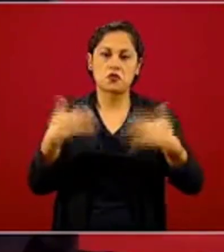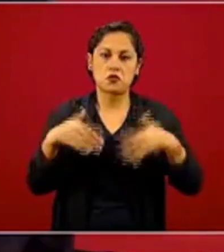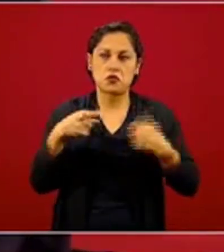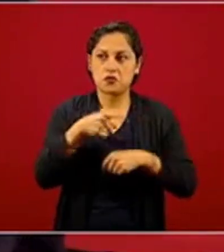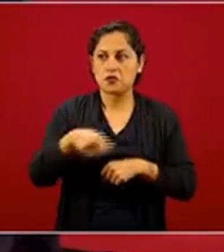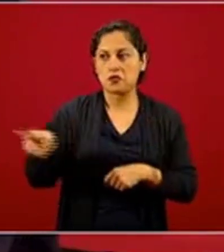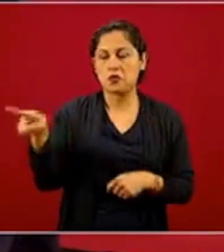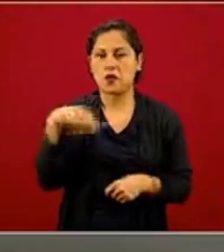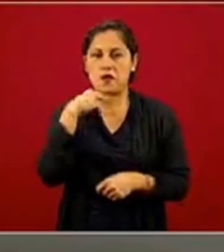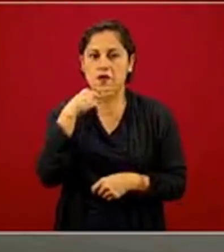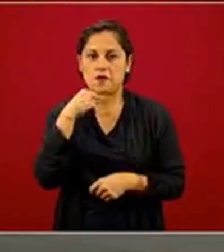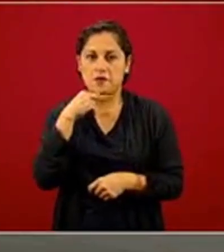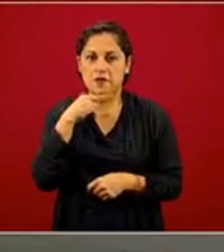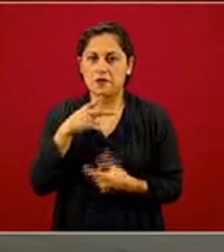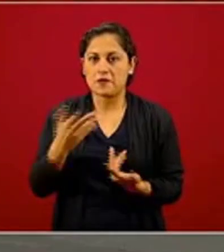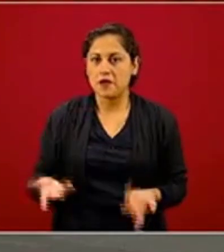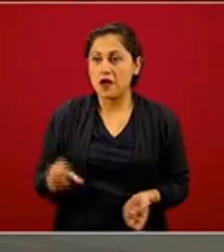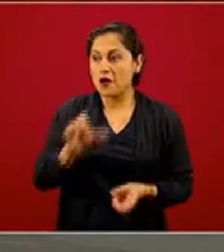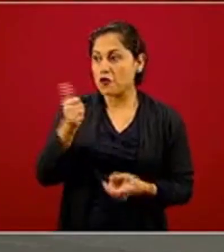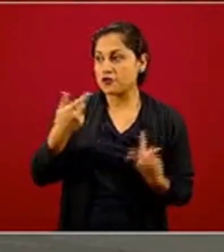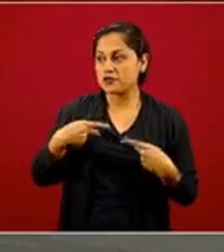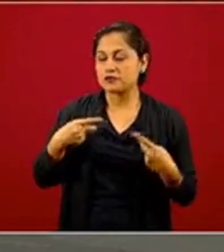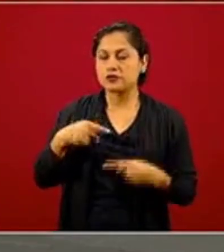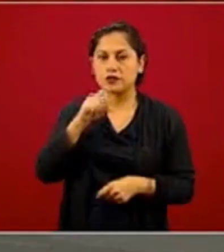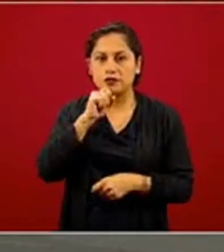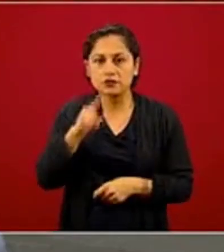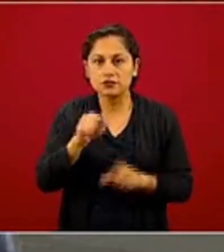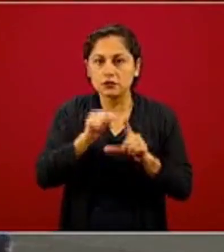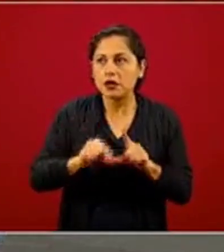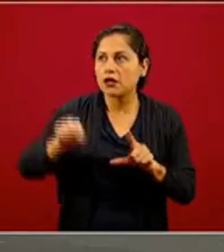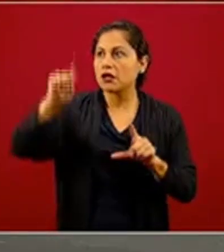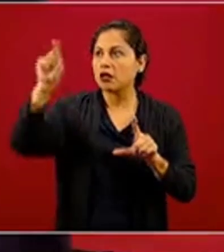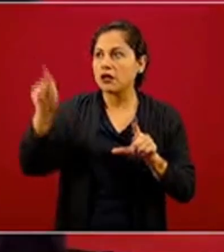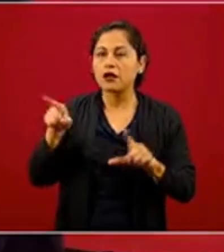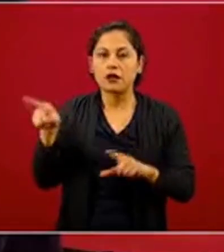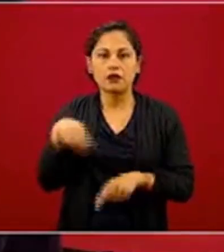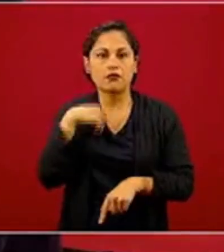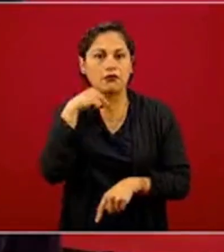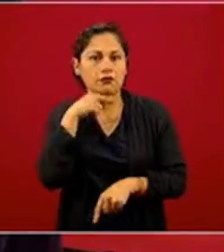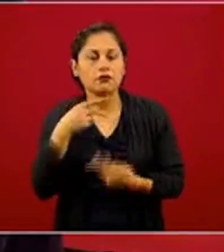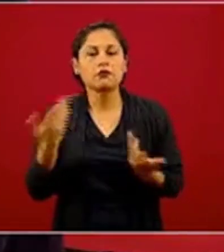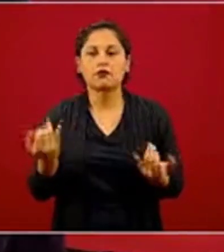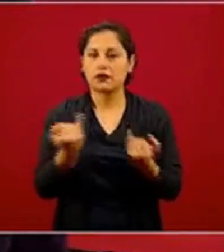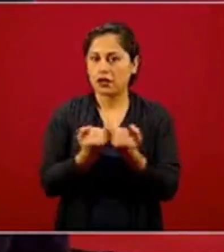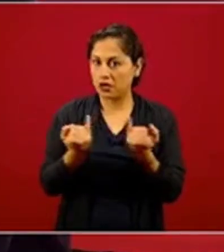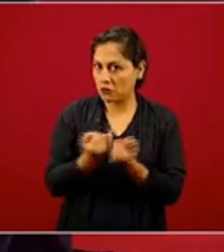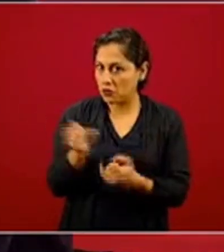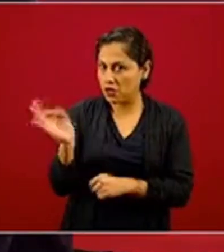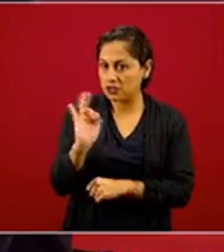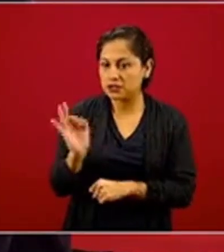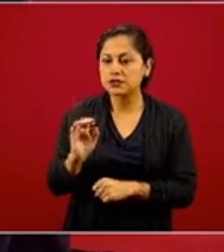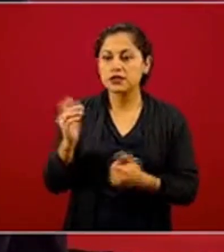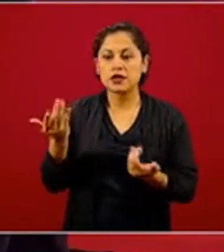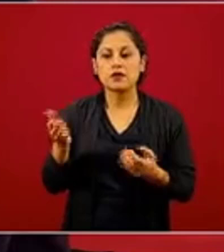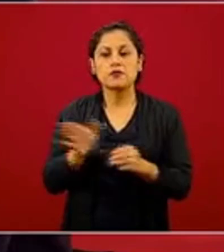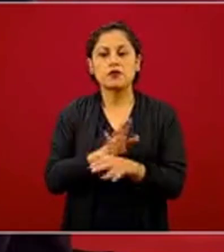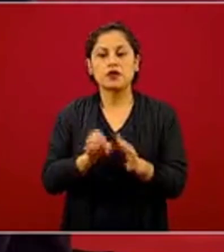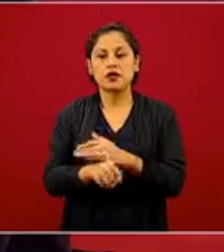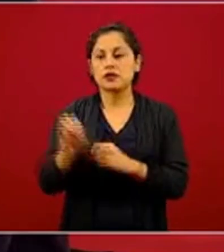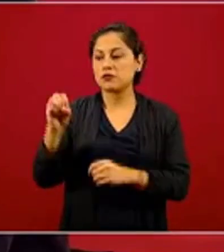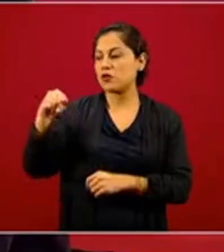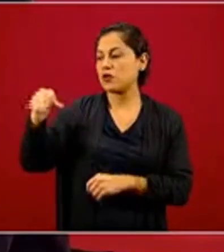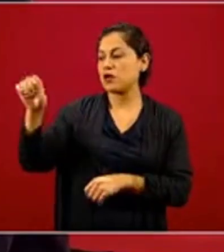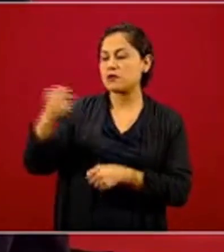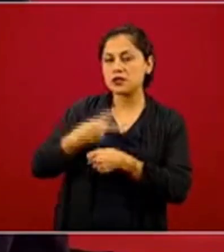tema del aplanamiento de la curva les ha causado inquietud, algunas también el tema de la invitación de OMS, por alguna razón